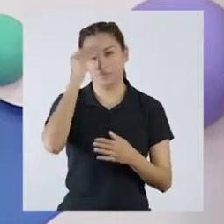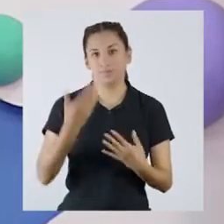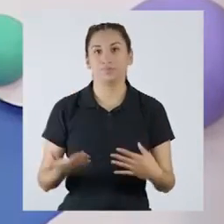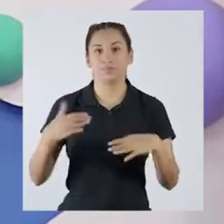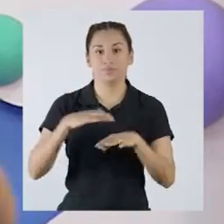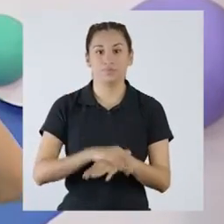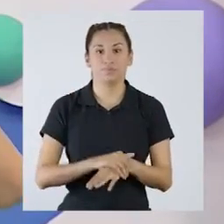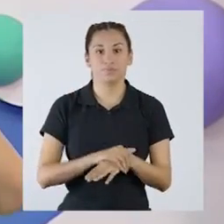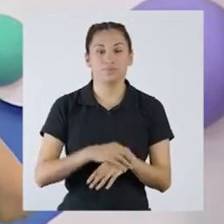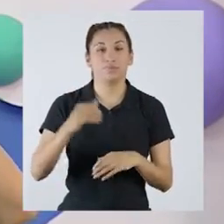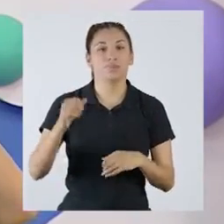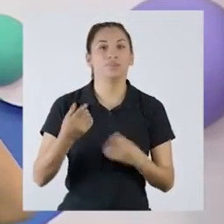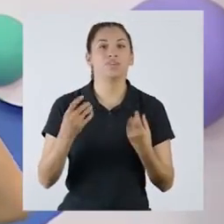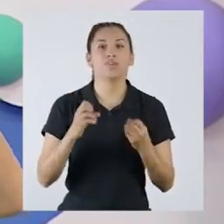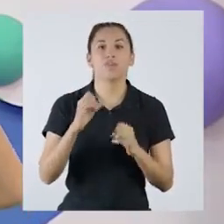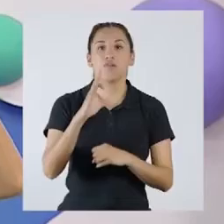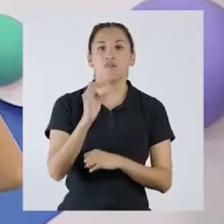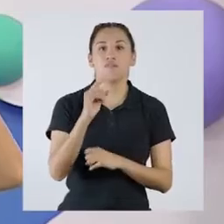aprendiendo sobre la